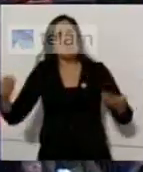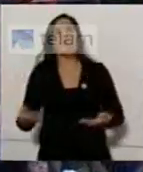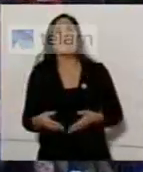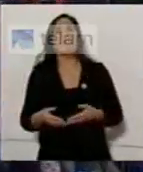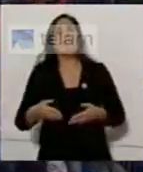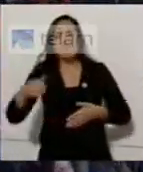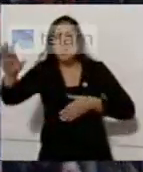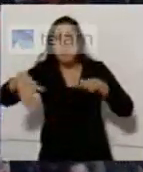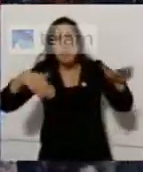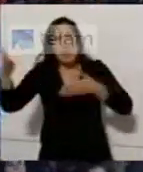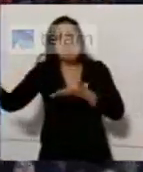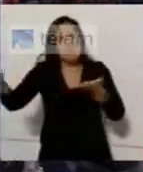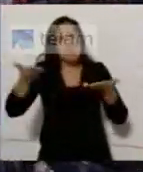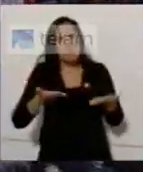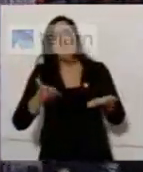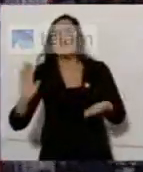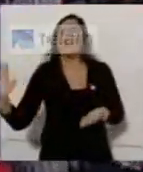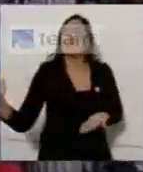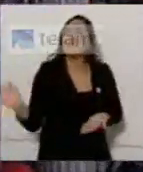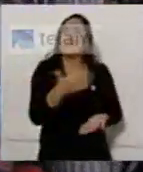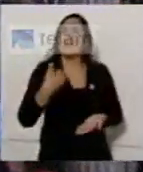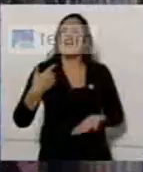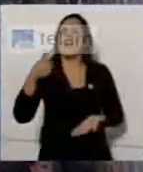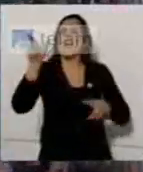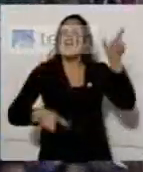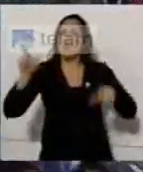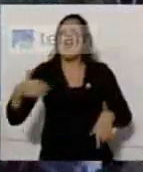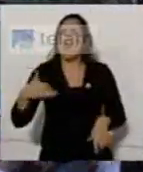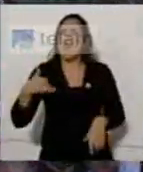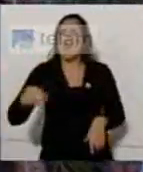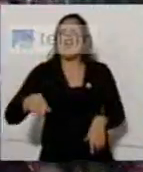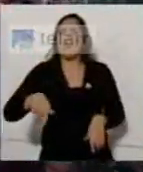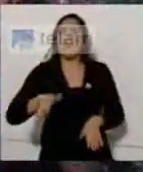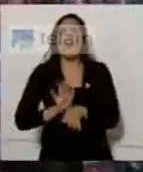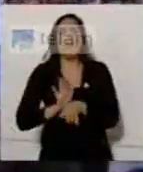a todos los argentinos a esta gesta,